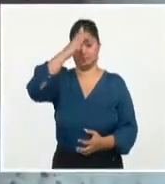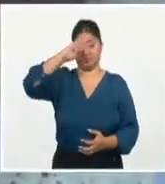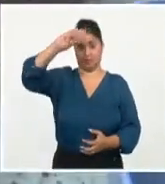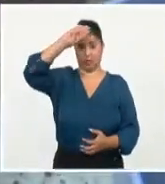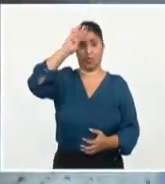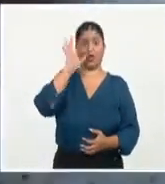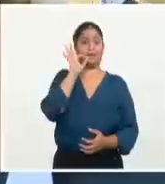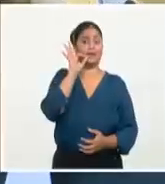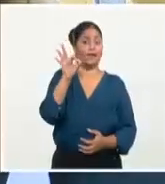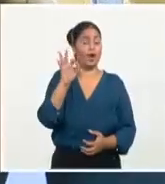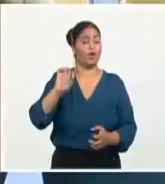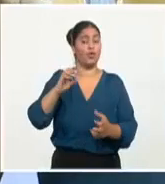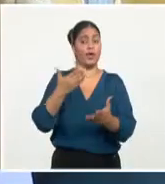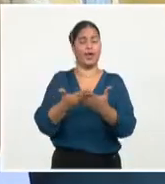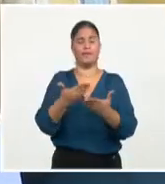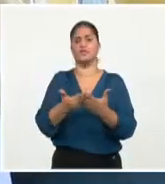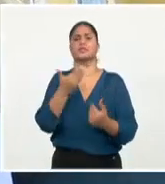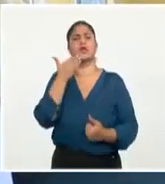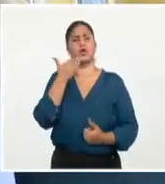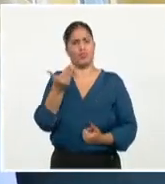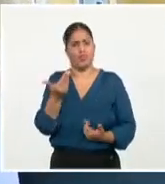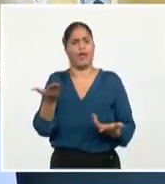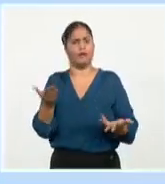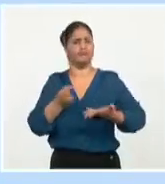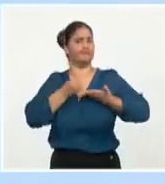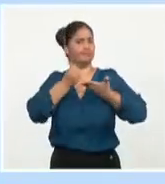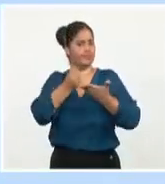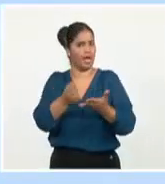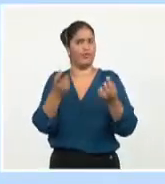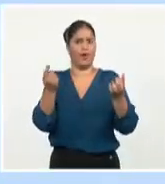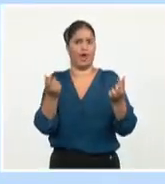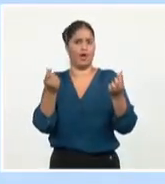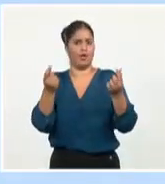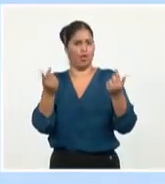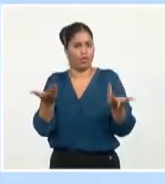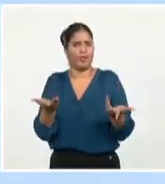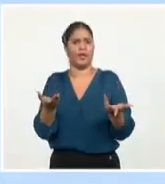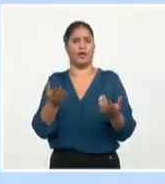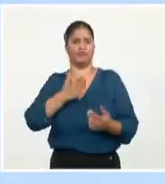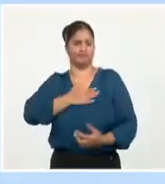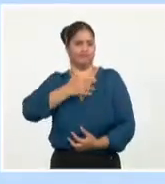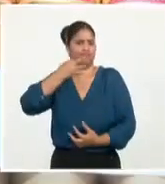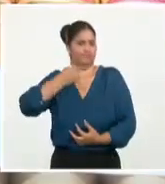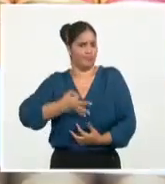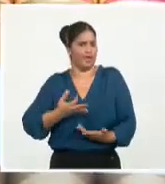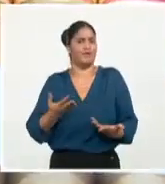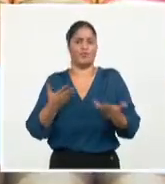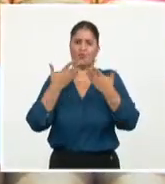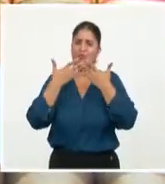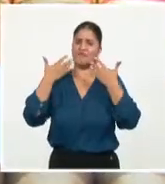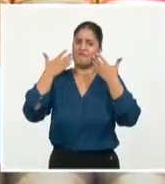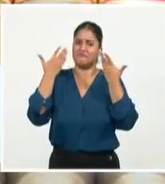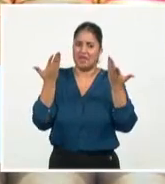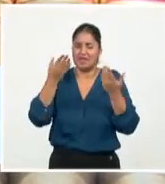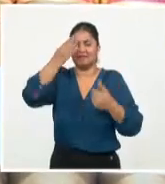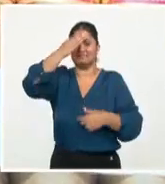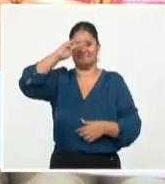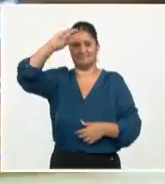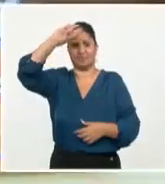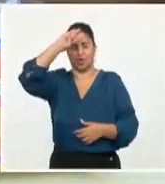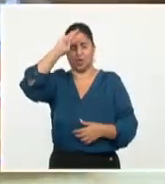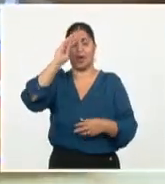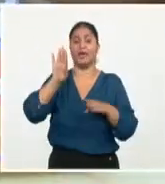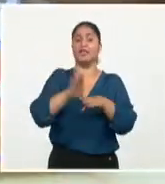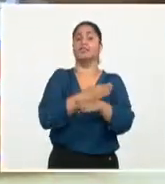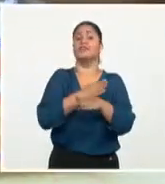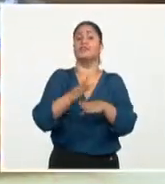organización de vital importancia para mantener la calidad, identidad, patrimonio, orgullo y crecimiento que distingue